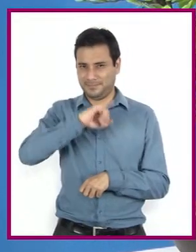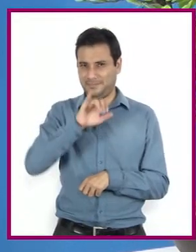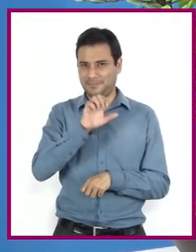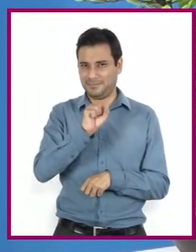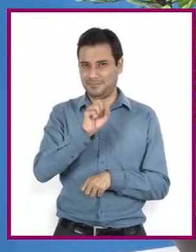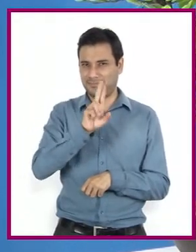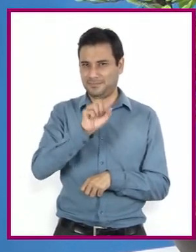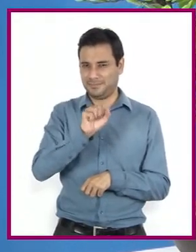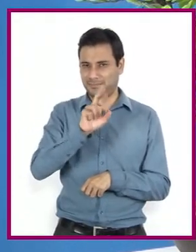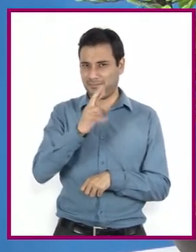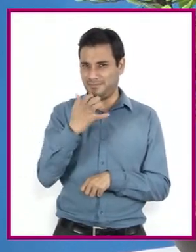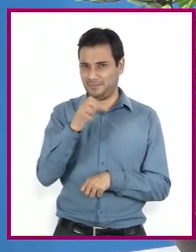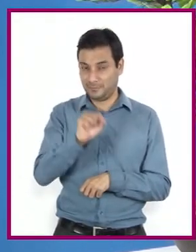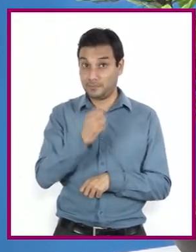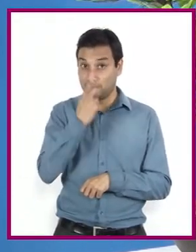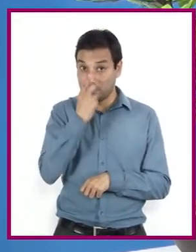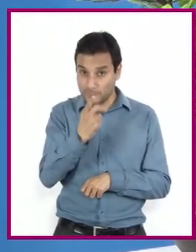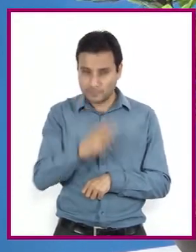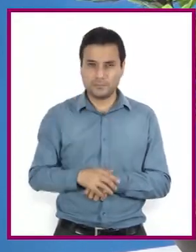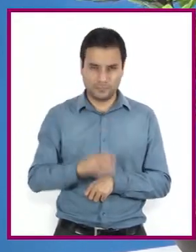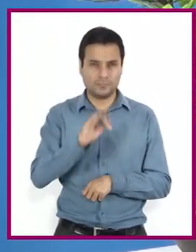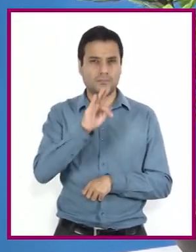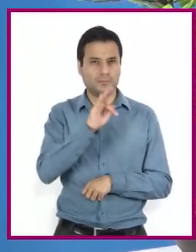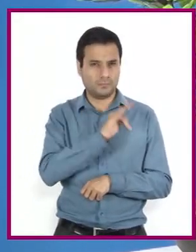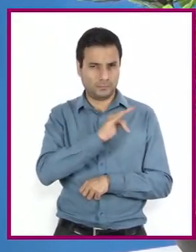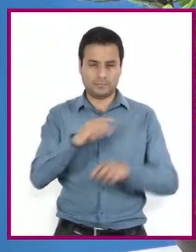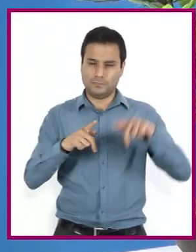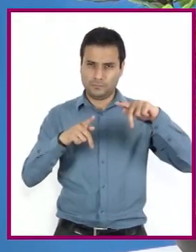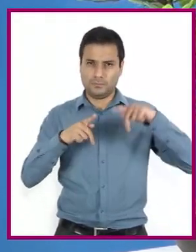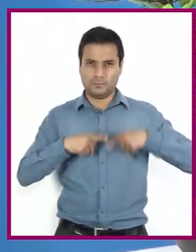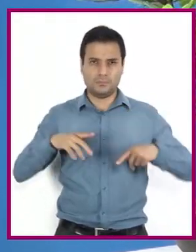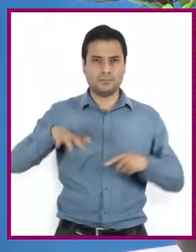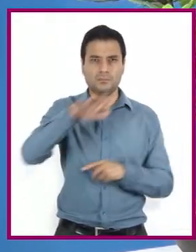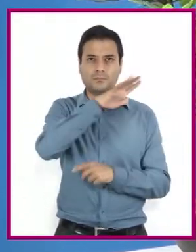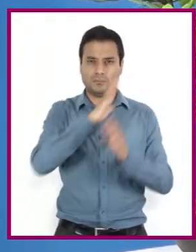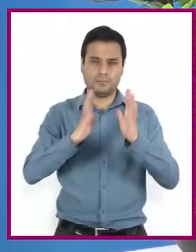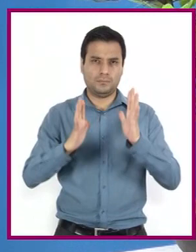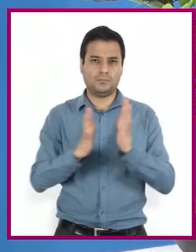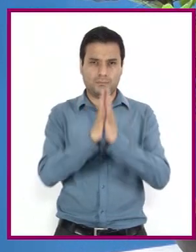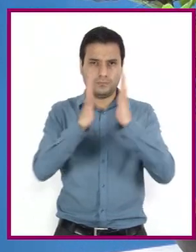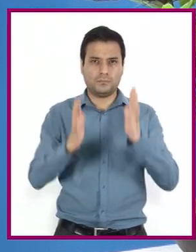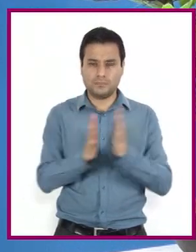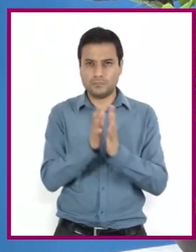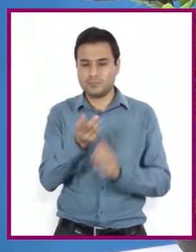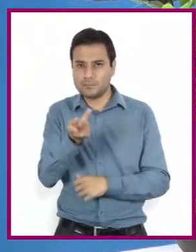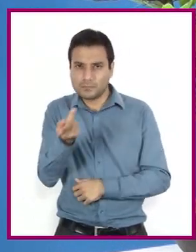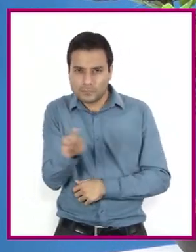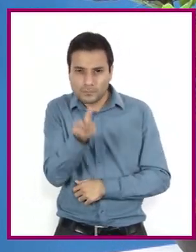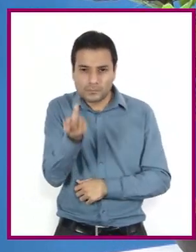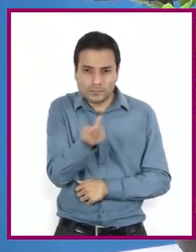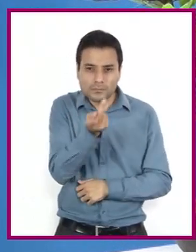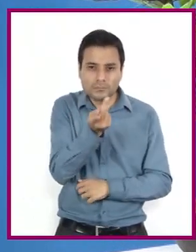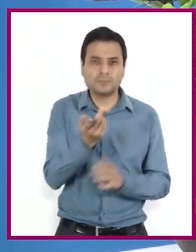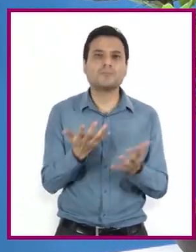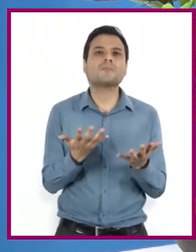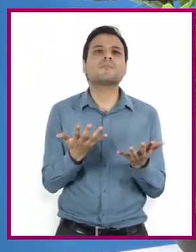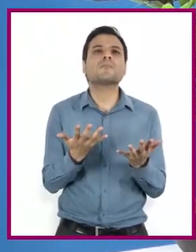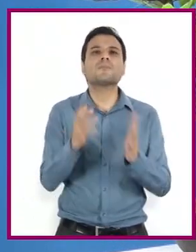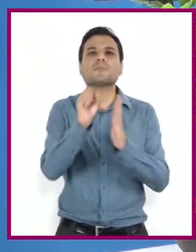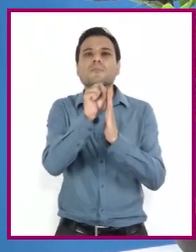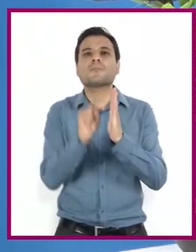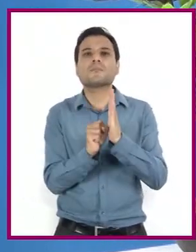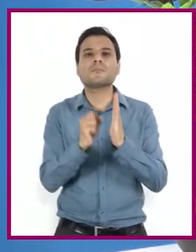promovió la participación de diversos sectores de la sociedad en una consulta sobre los cambios necesarios al